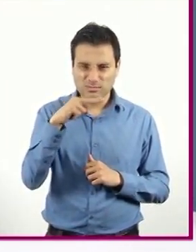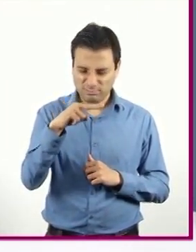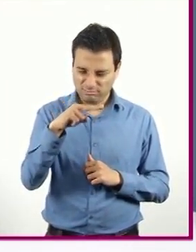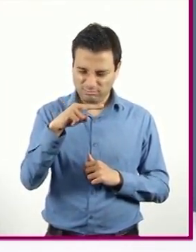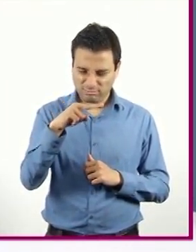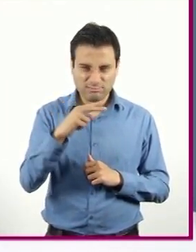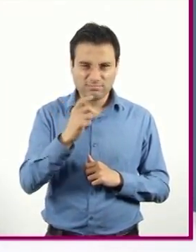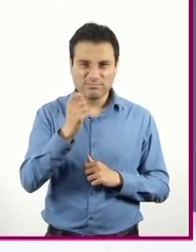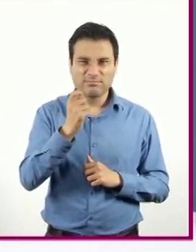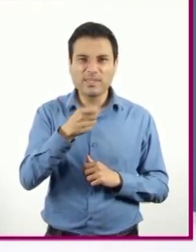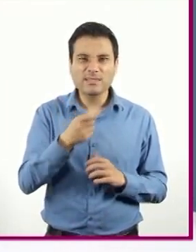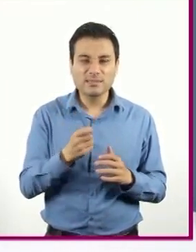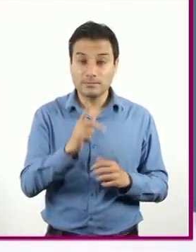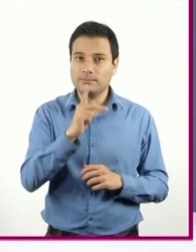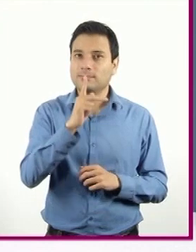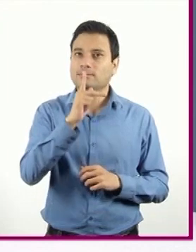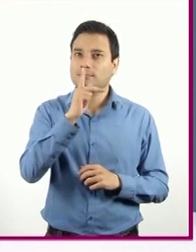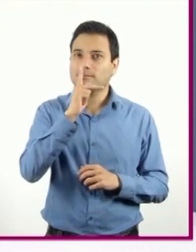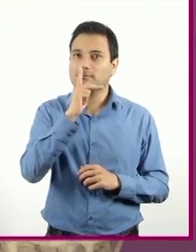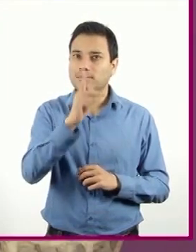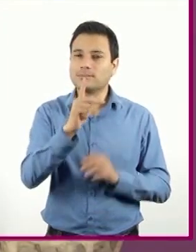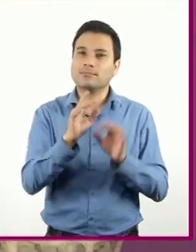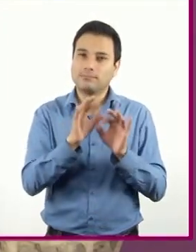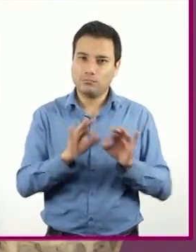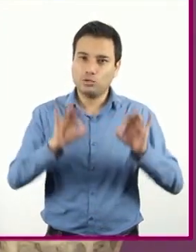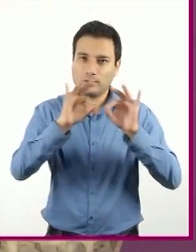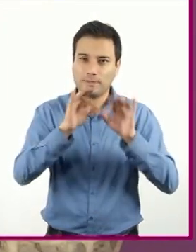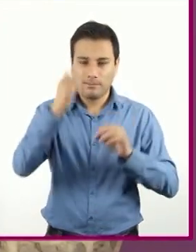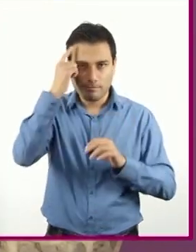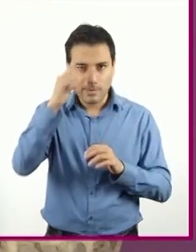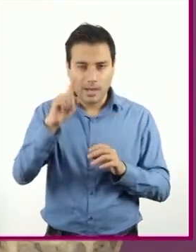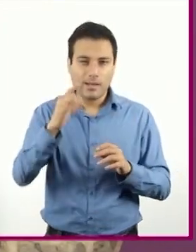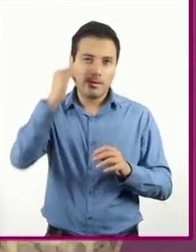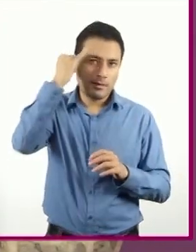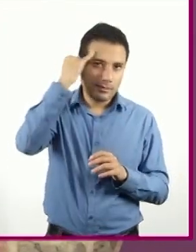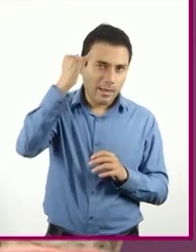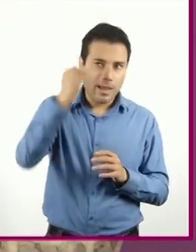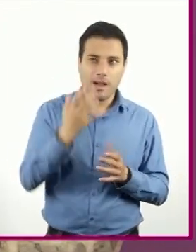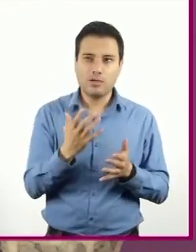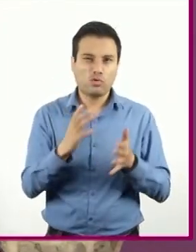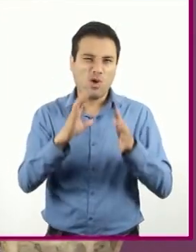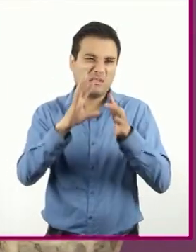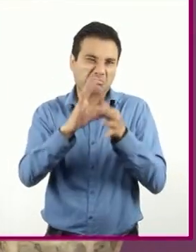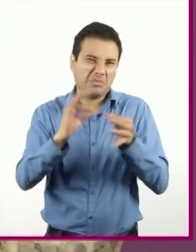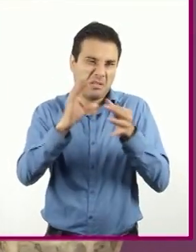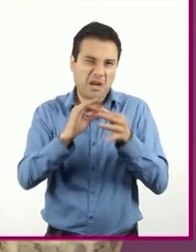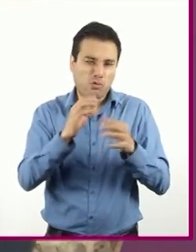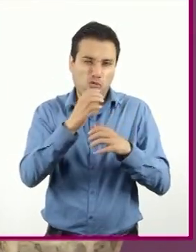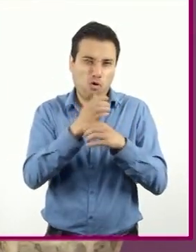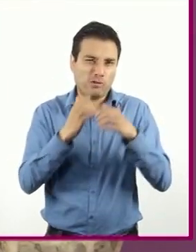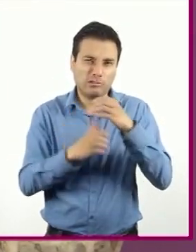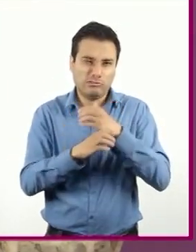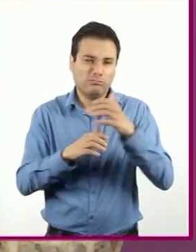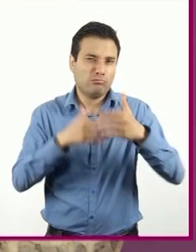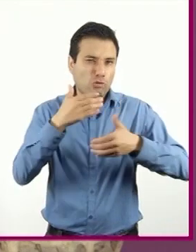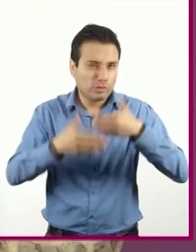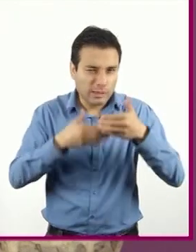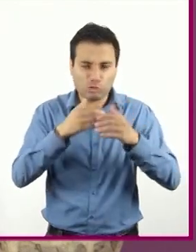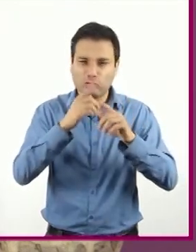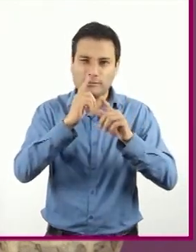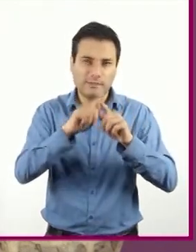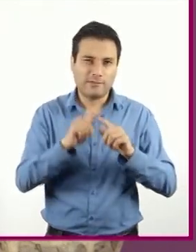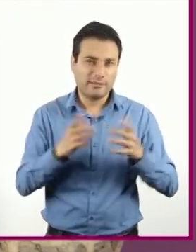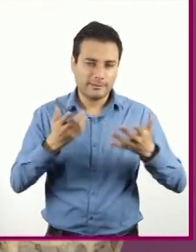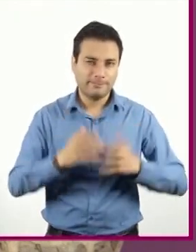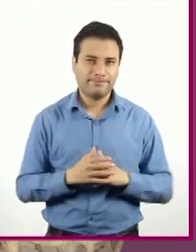palabras fundamentales en la construcción de ideas e indicadores de los procesos que ocurren. Los